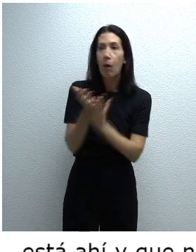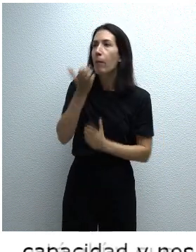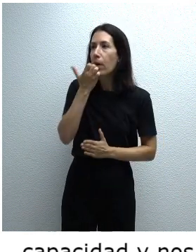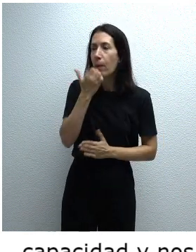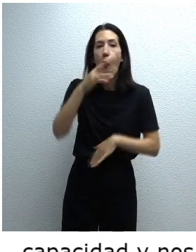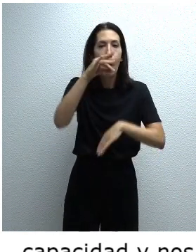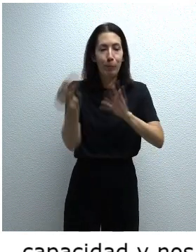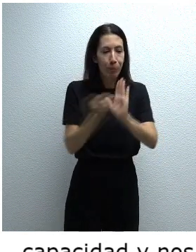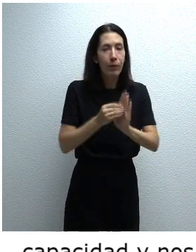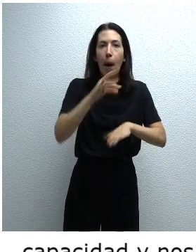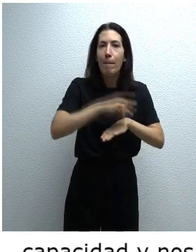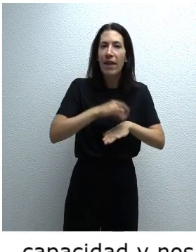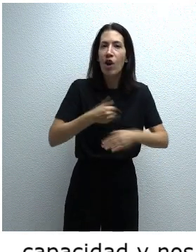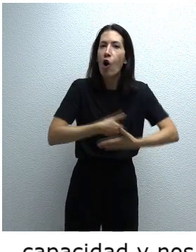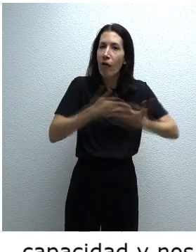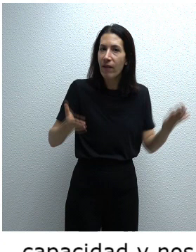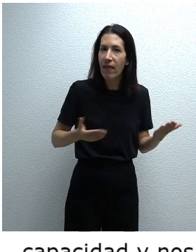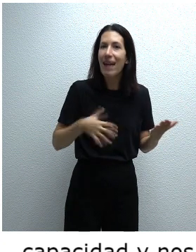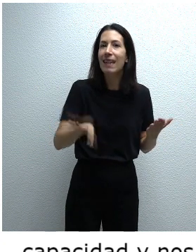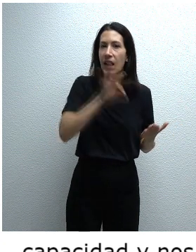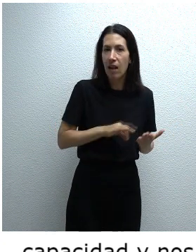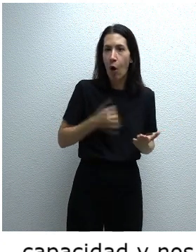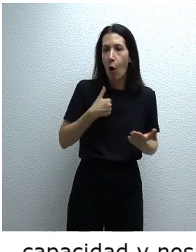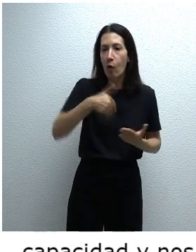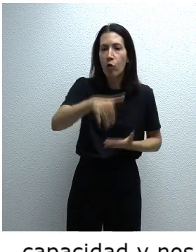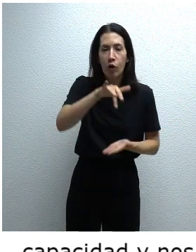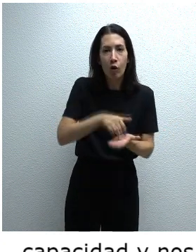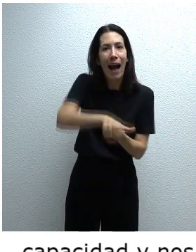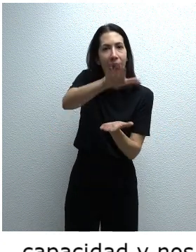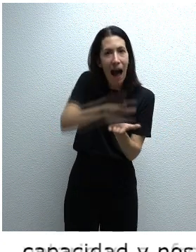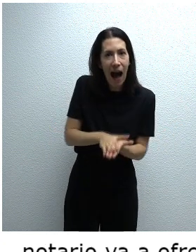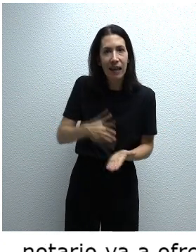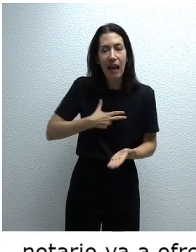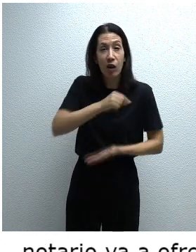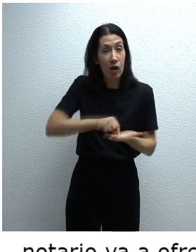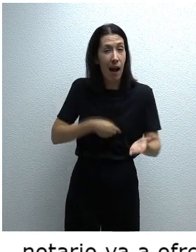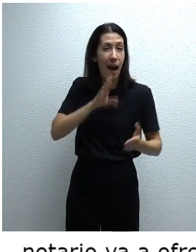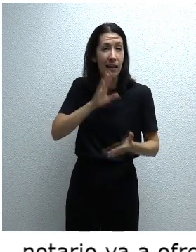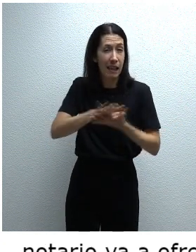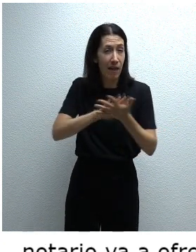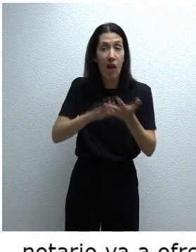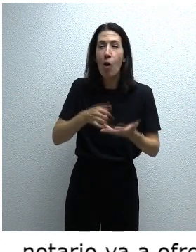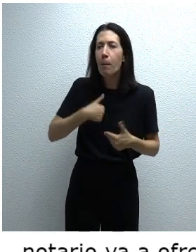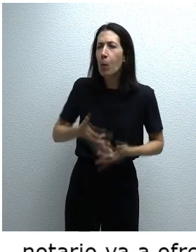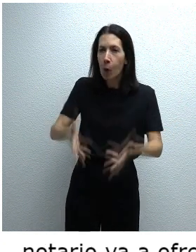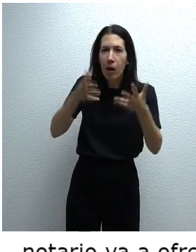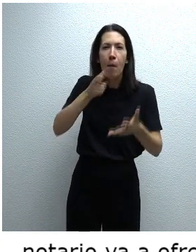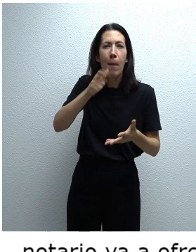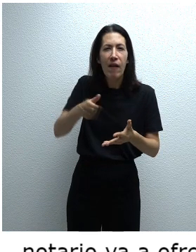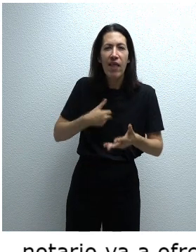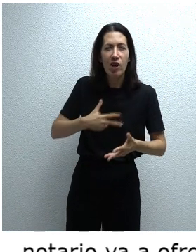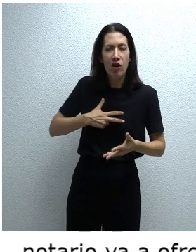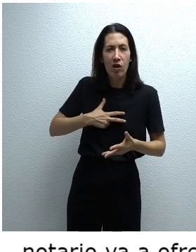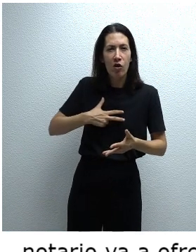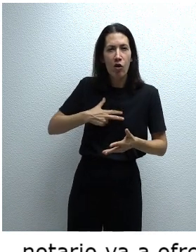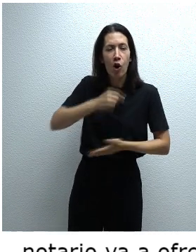médico de confianza el que lo diga, o que se haga un nuevo acta notarial, ya que ese notario, ese confesor que me ha encantado, que bien me ha atendido, bueno, pues igual que me ha